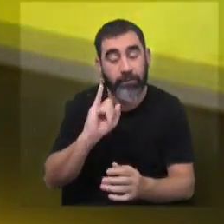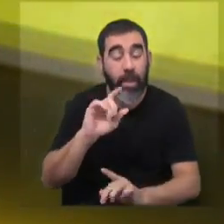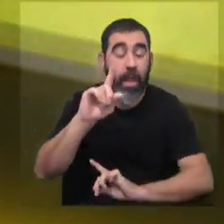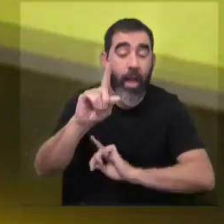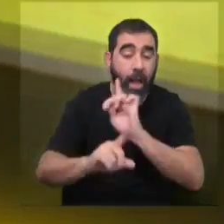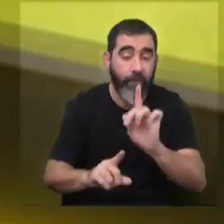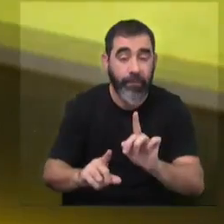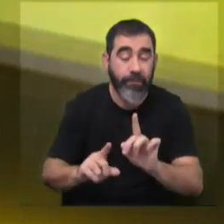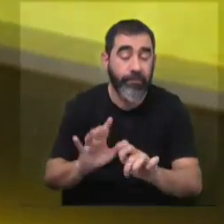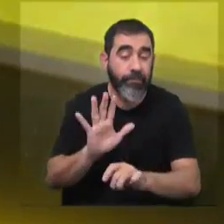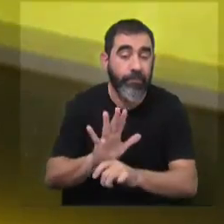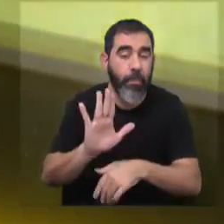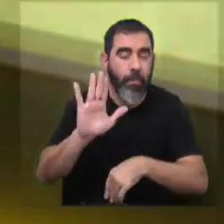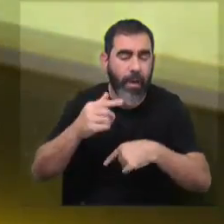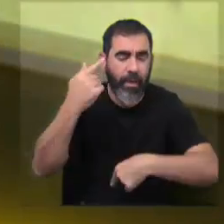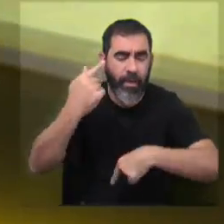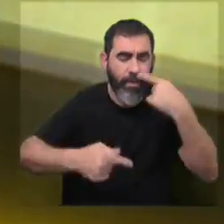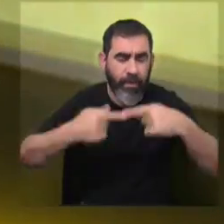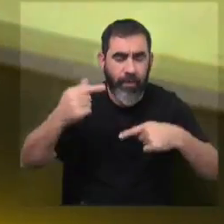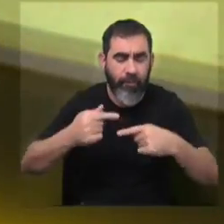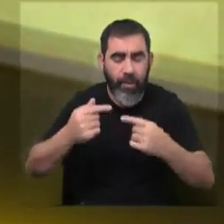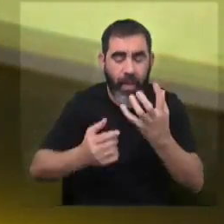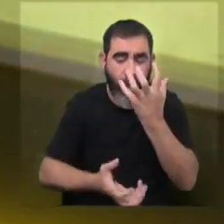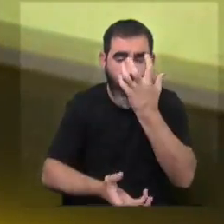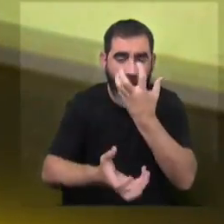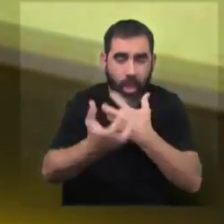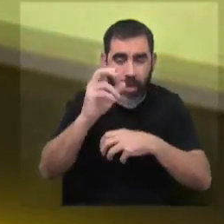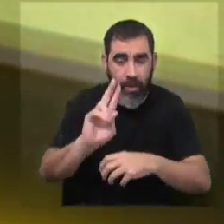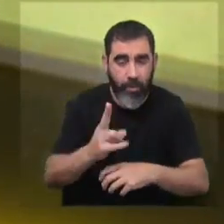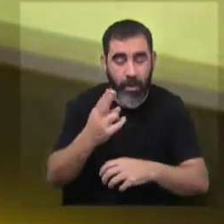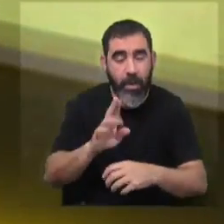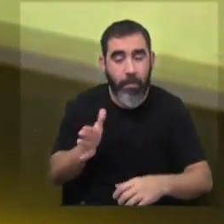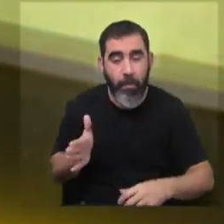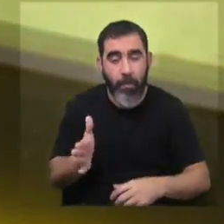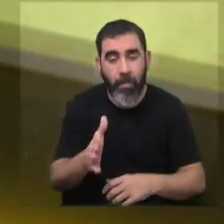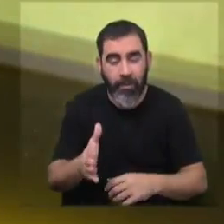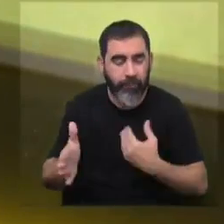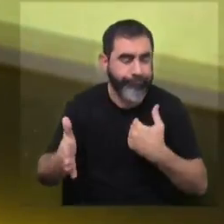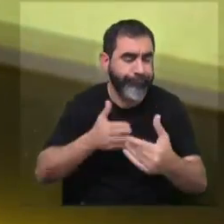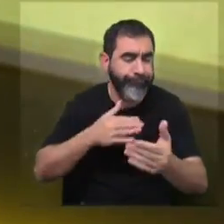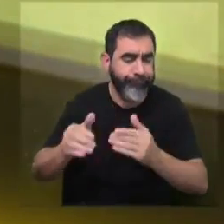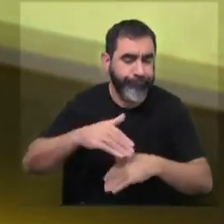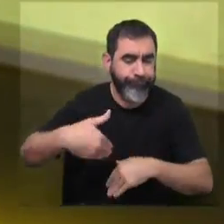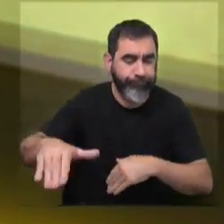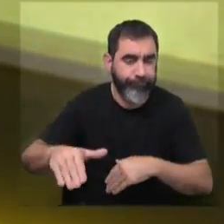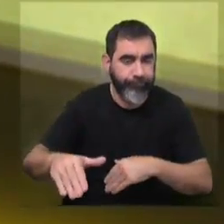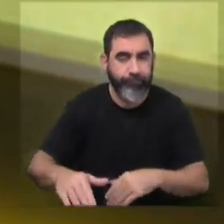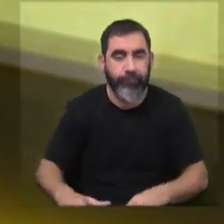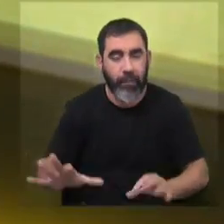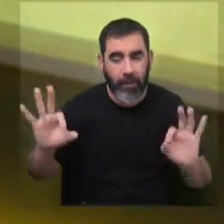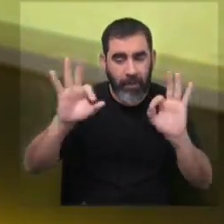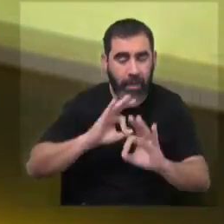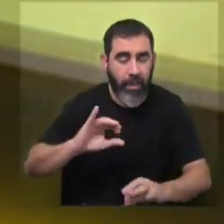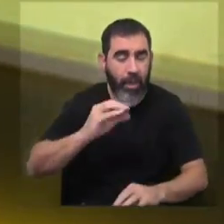una de las más variadas manifestaciones de fauna en Uruguay, a los peces no les damos mucha importancia. No los tenemos ni incorporados ni a la